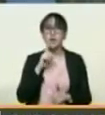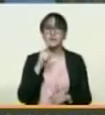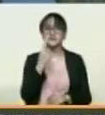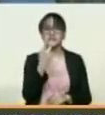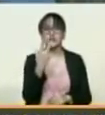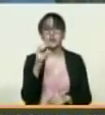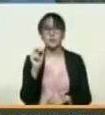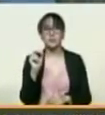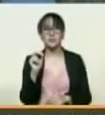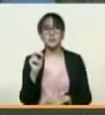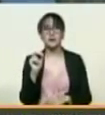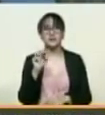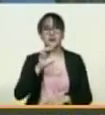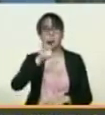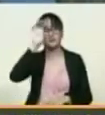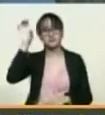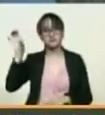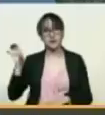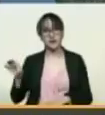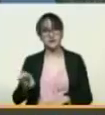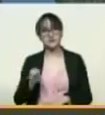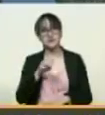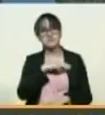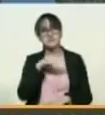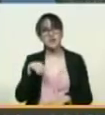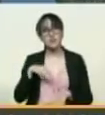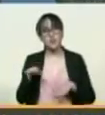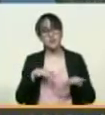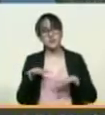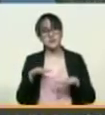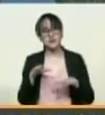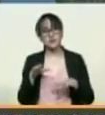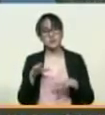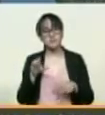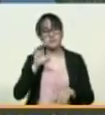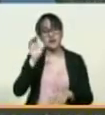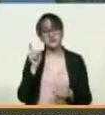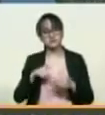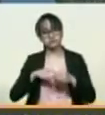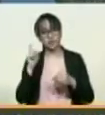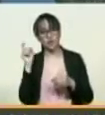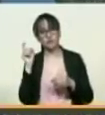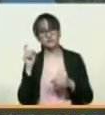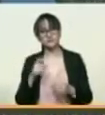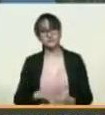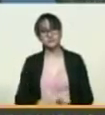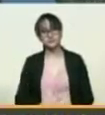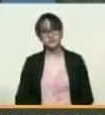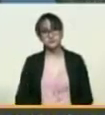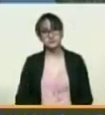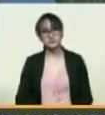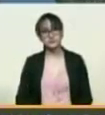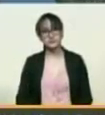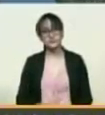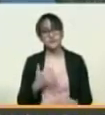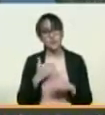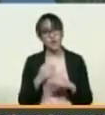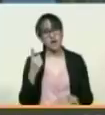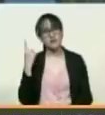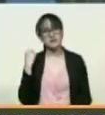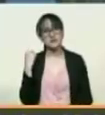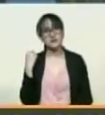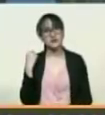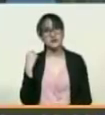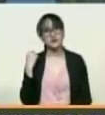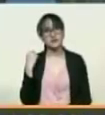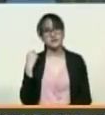120 estados, países, miembros del Movimiento de Países No Alineados, que un día como ayer se